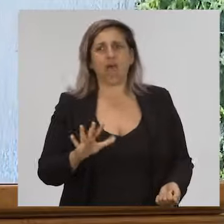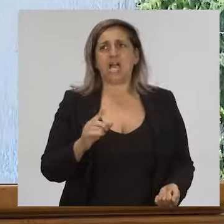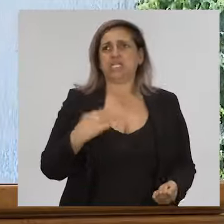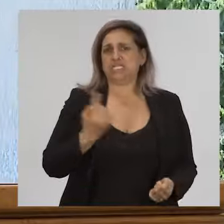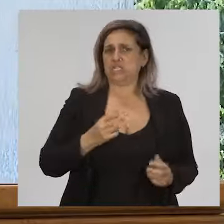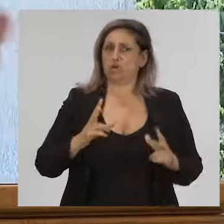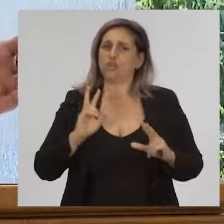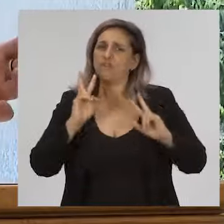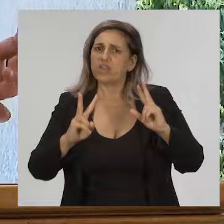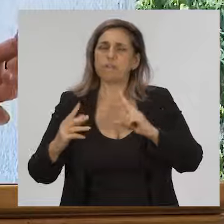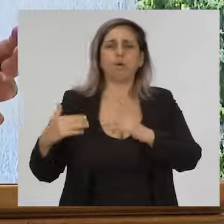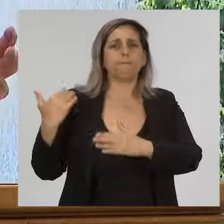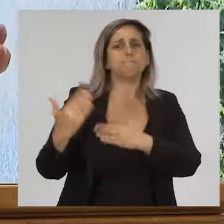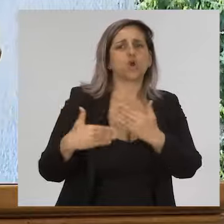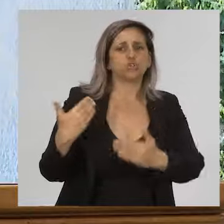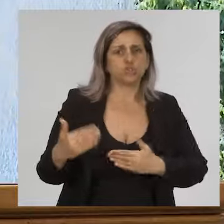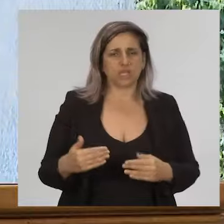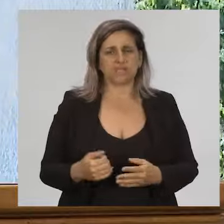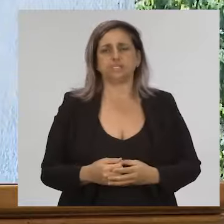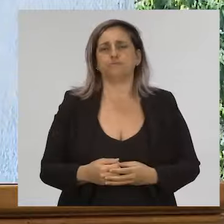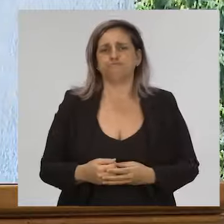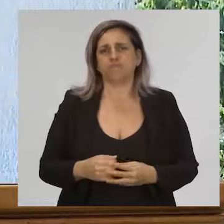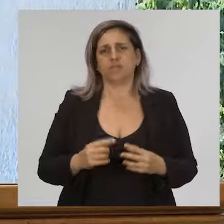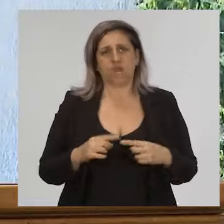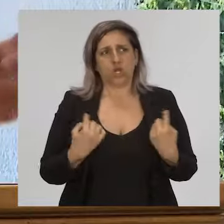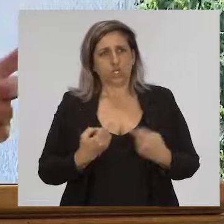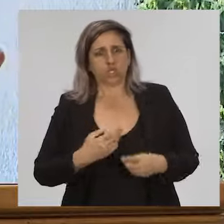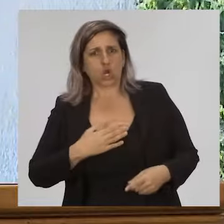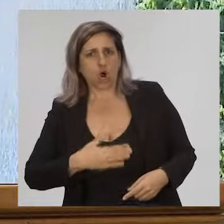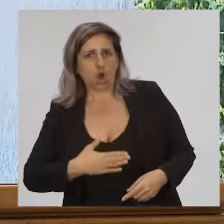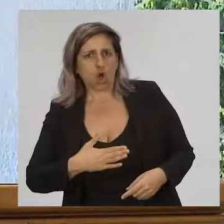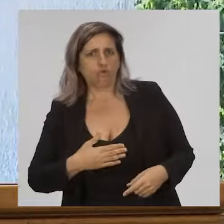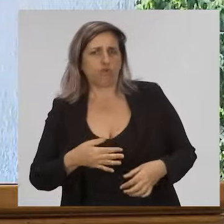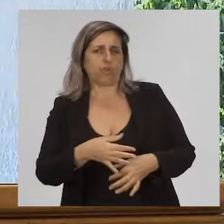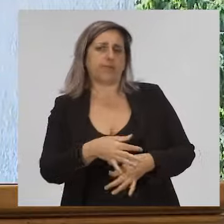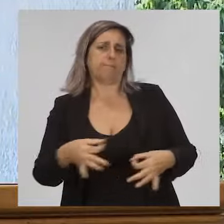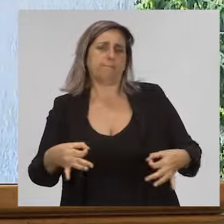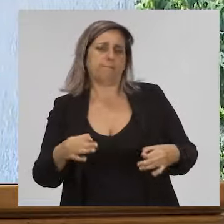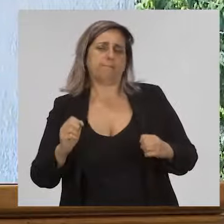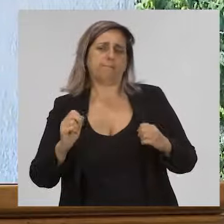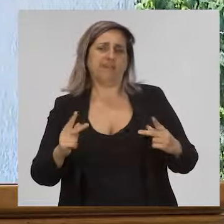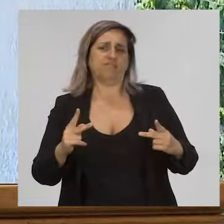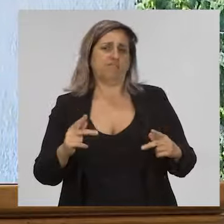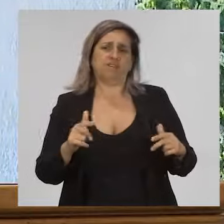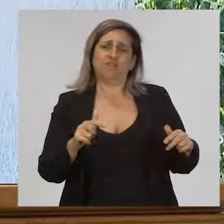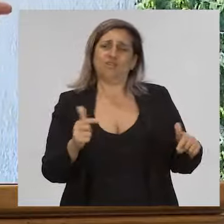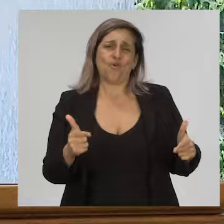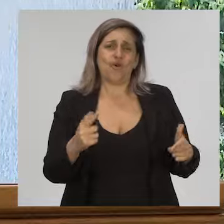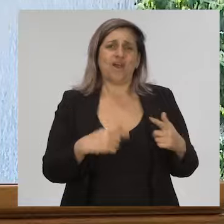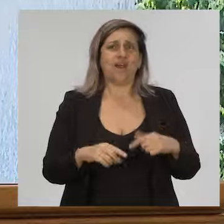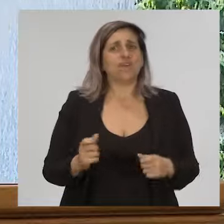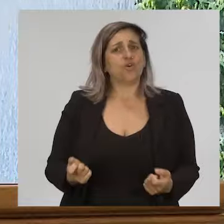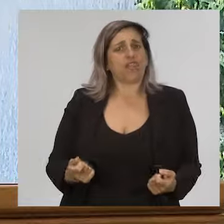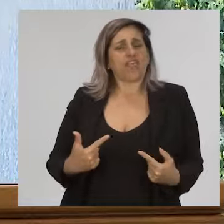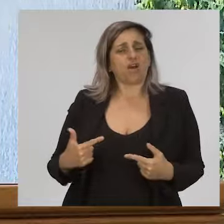afirmación, cuando se dan estos procesos, lejos de estar conformes, lejos de decir que está todo terminado,